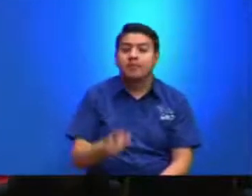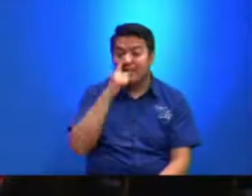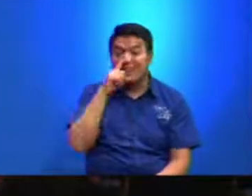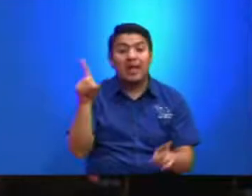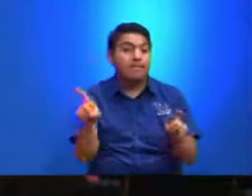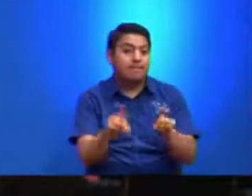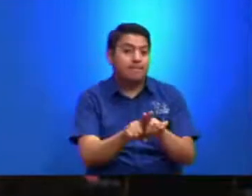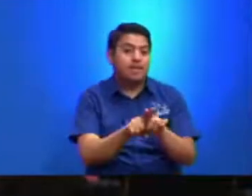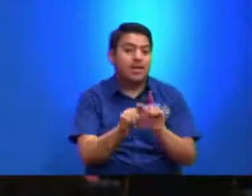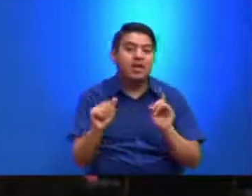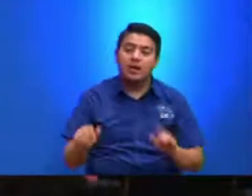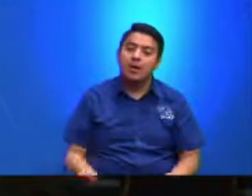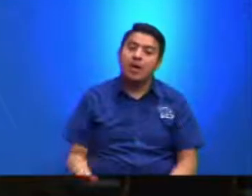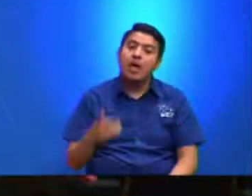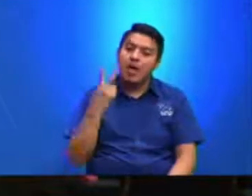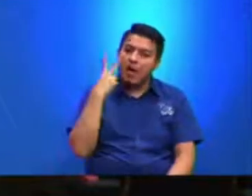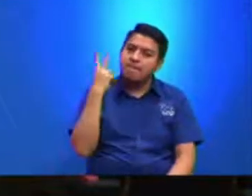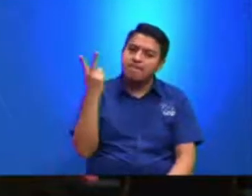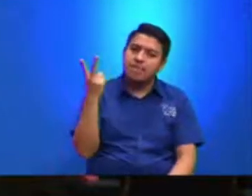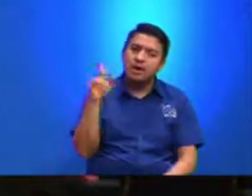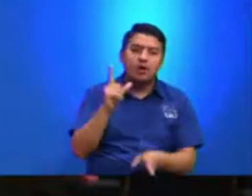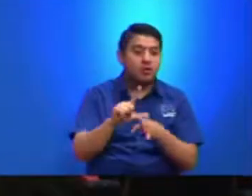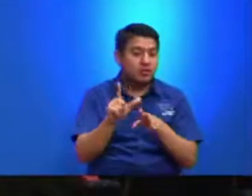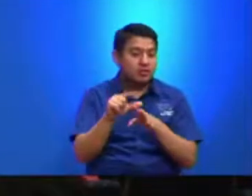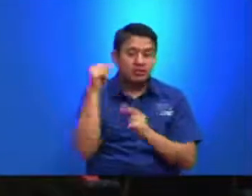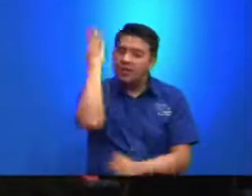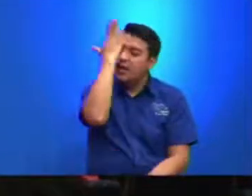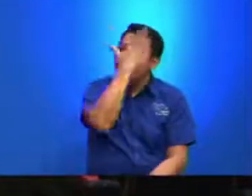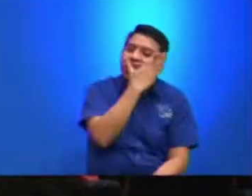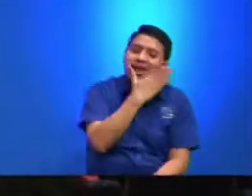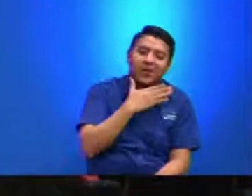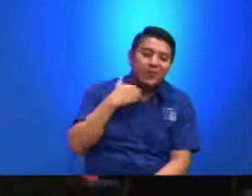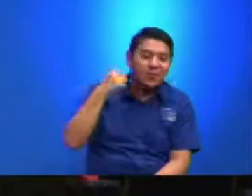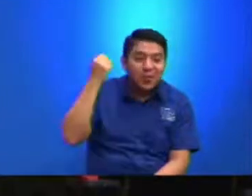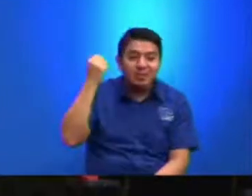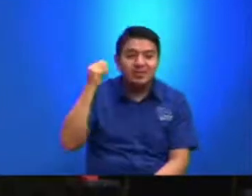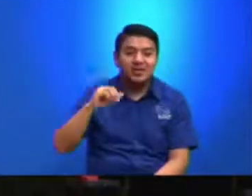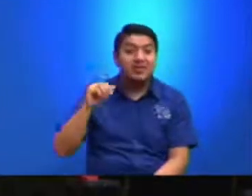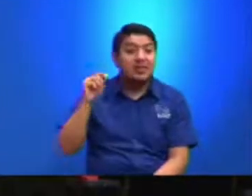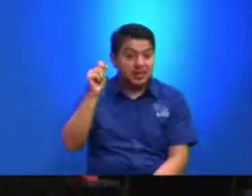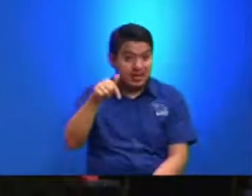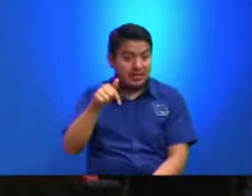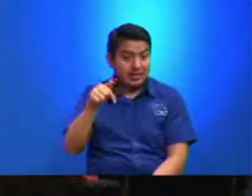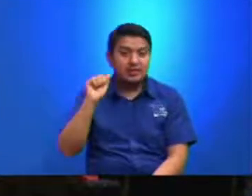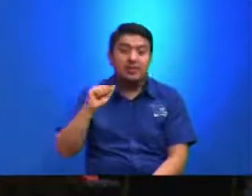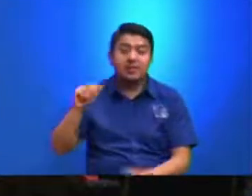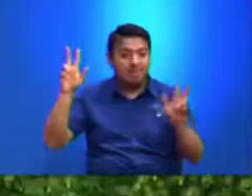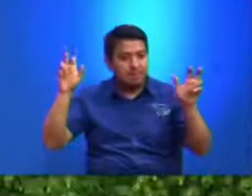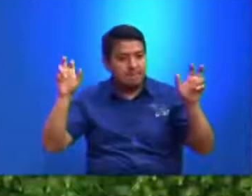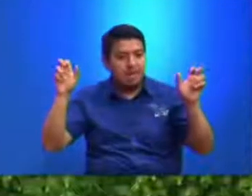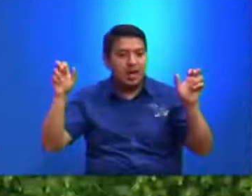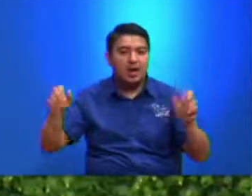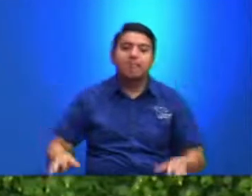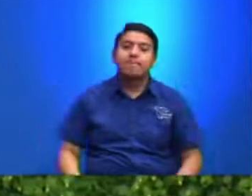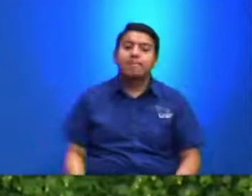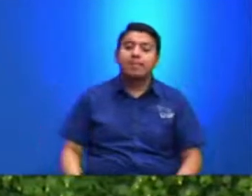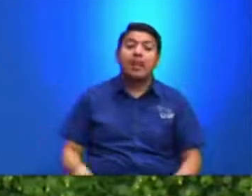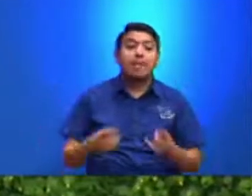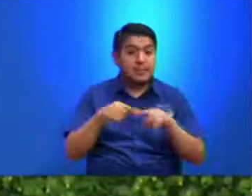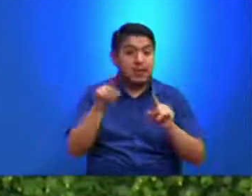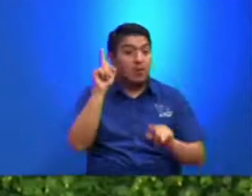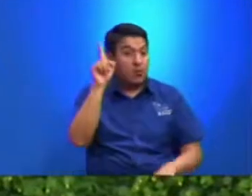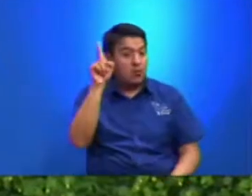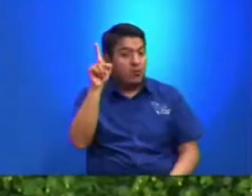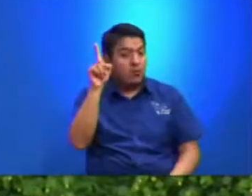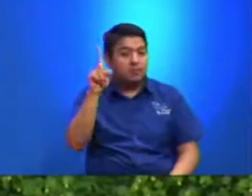También vimos algunas otras cosas hermosas de esa perspectiva. Pero una de ellas